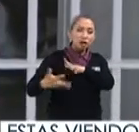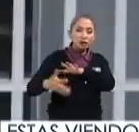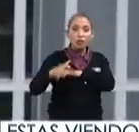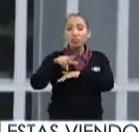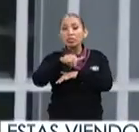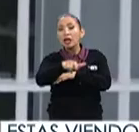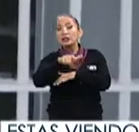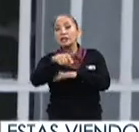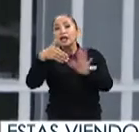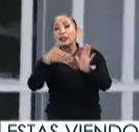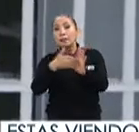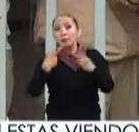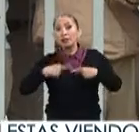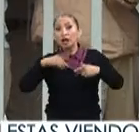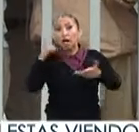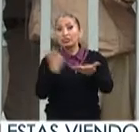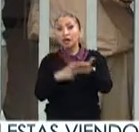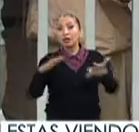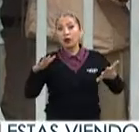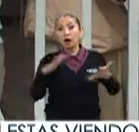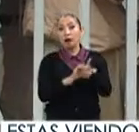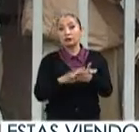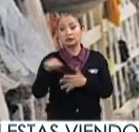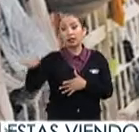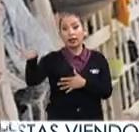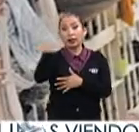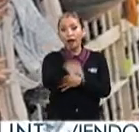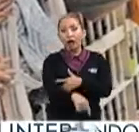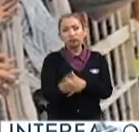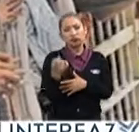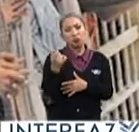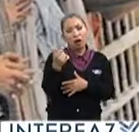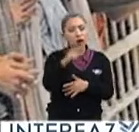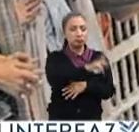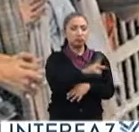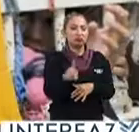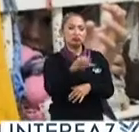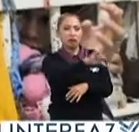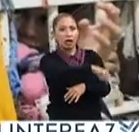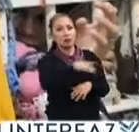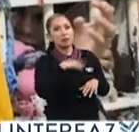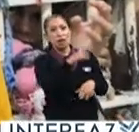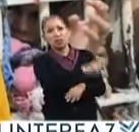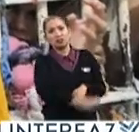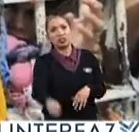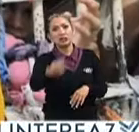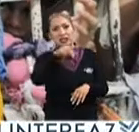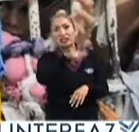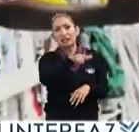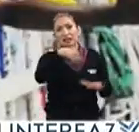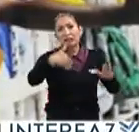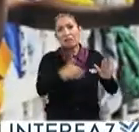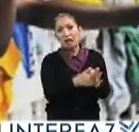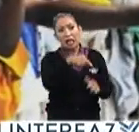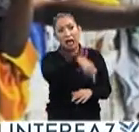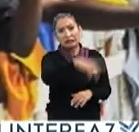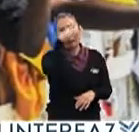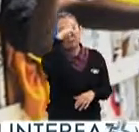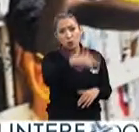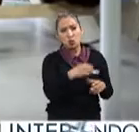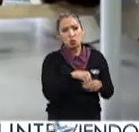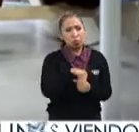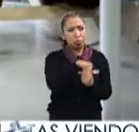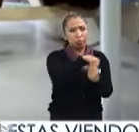aproximadamente 17,000 prisioneros en sus cárceles. Pocos en comparación con los más de 217,000 que hay en